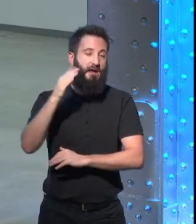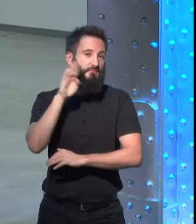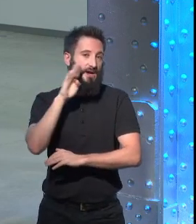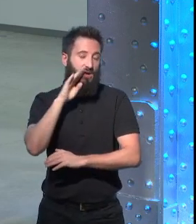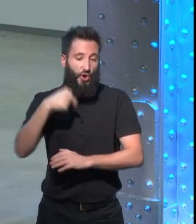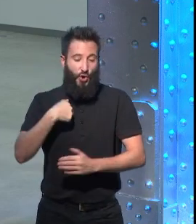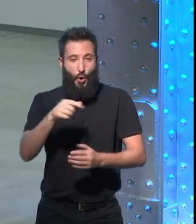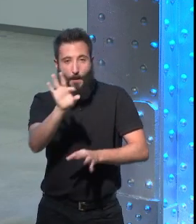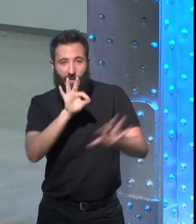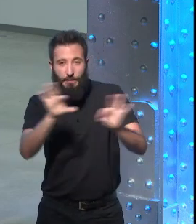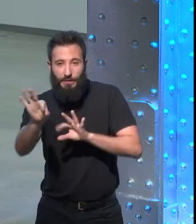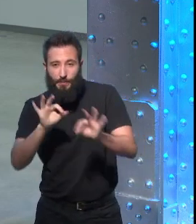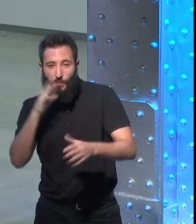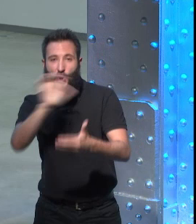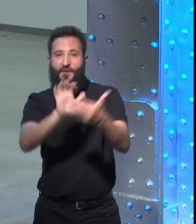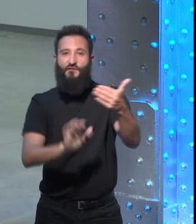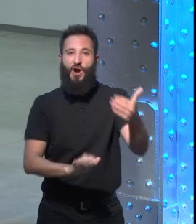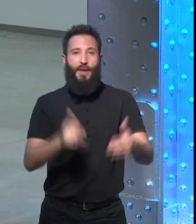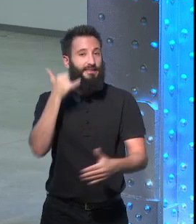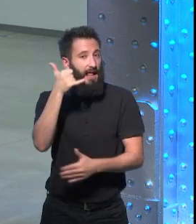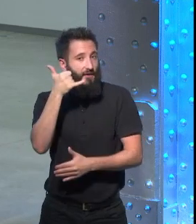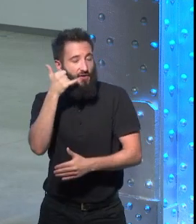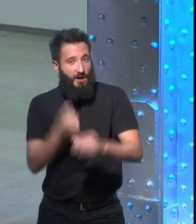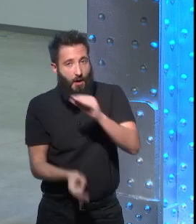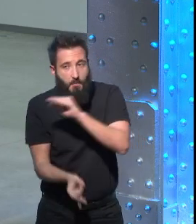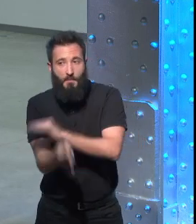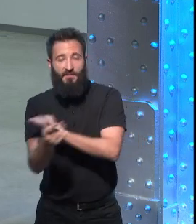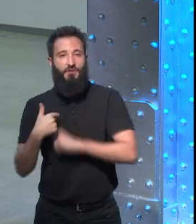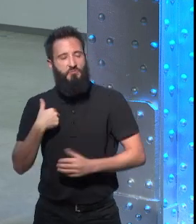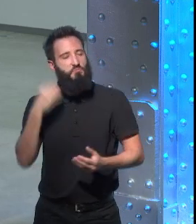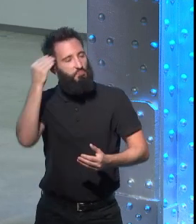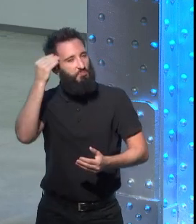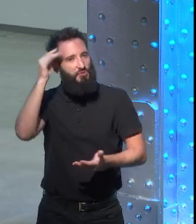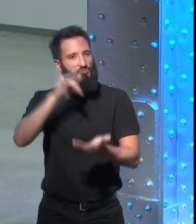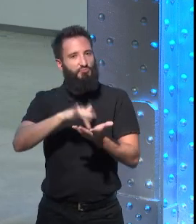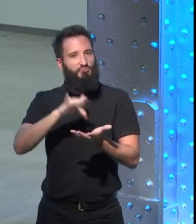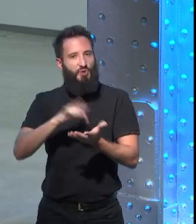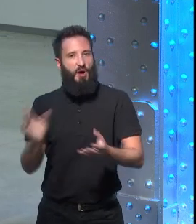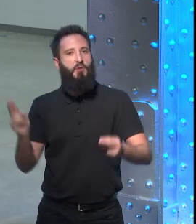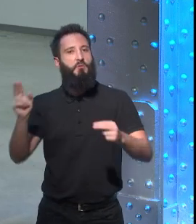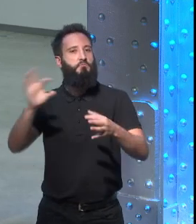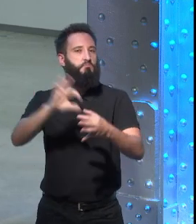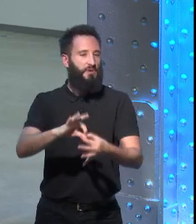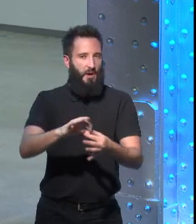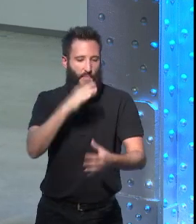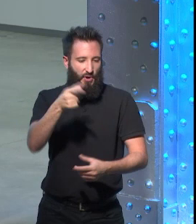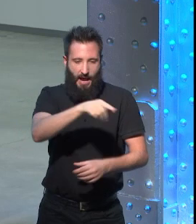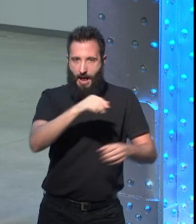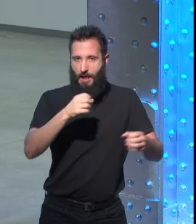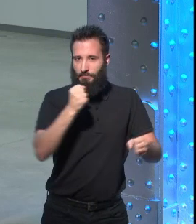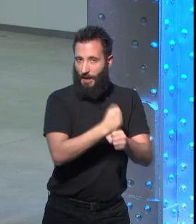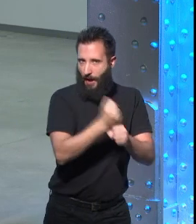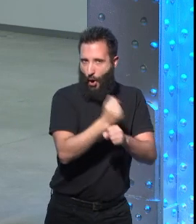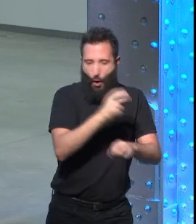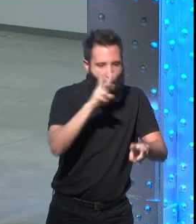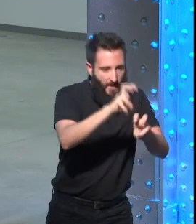los informes que ha publicado Telefónica, que sí que tiene mucho que ver con esa actividad que llevamos nosotros de investigación en